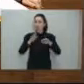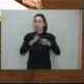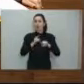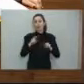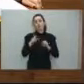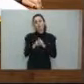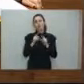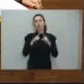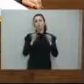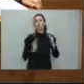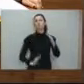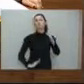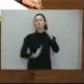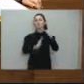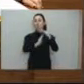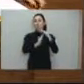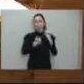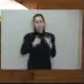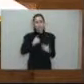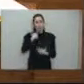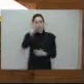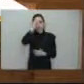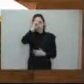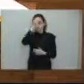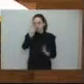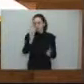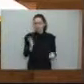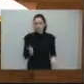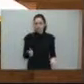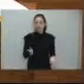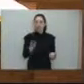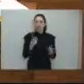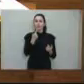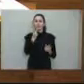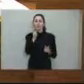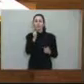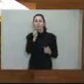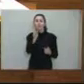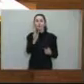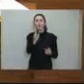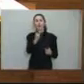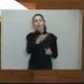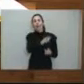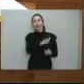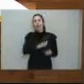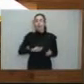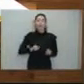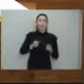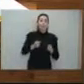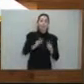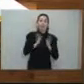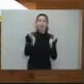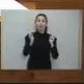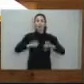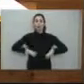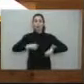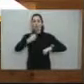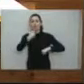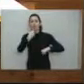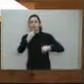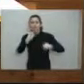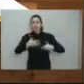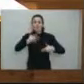pare. No sabríamos calificar este acuerdo. No sabríamos si calificarlo